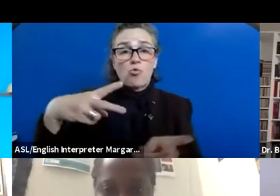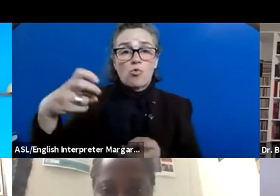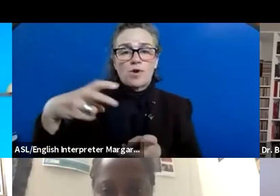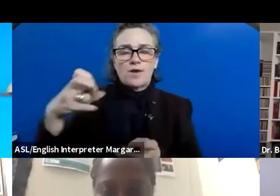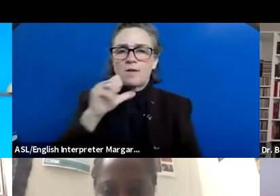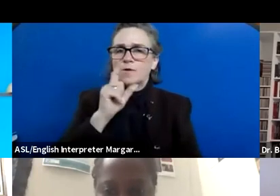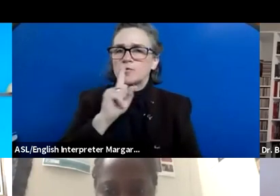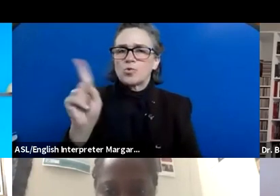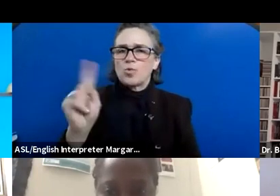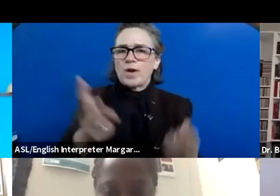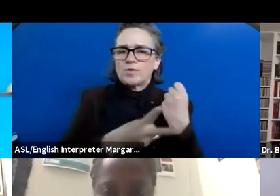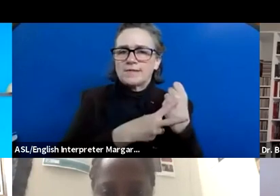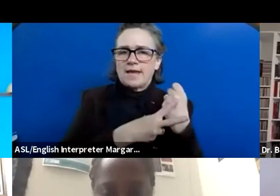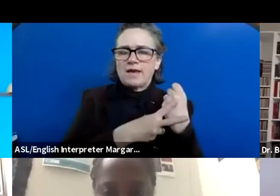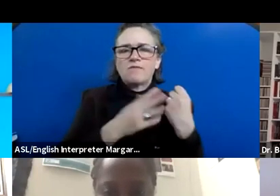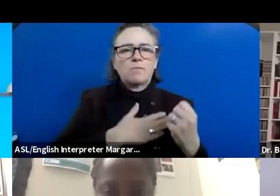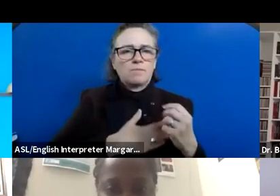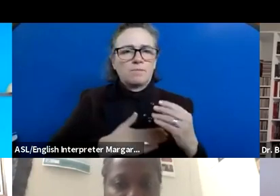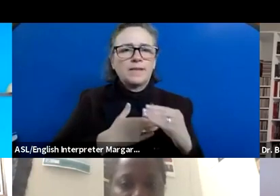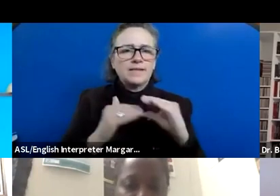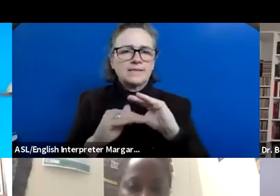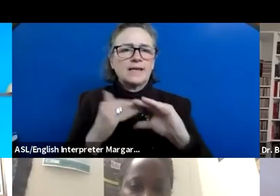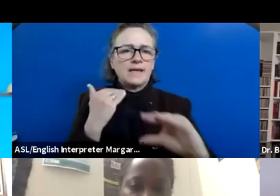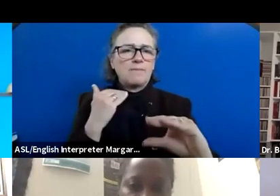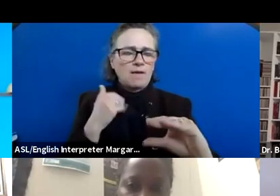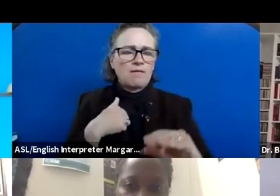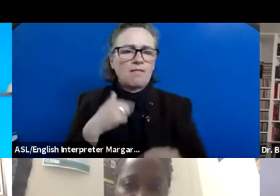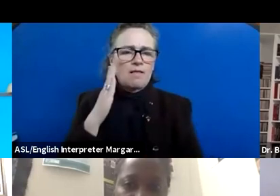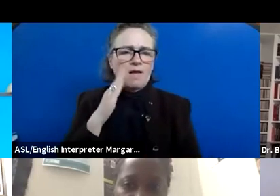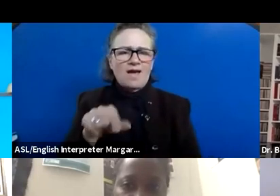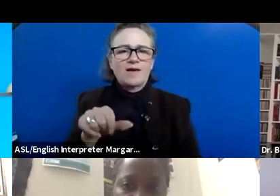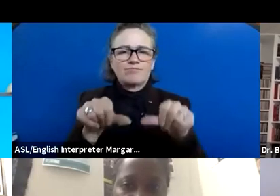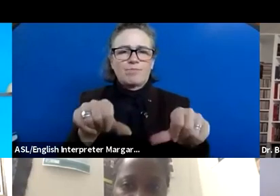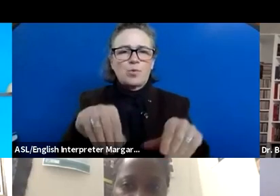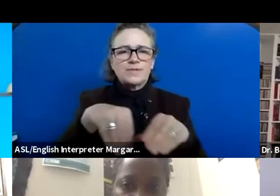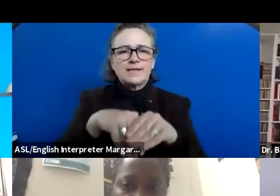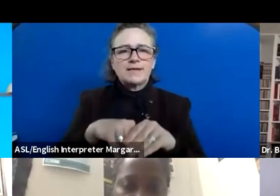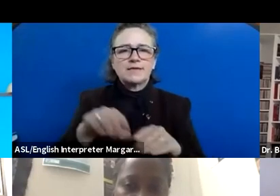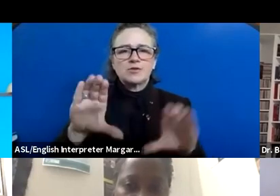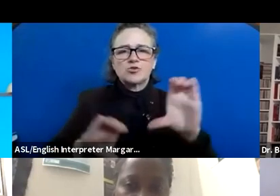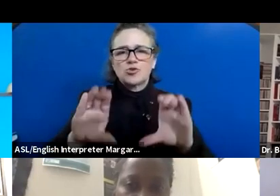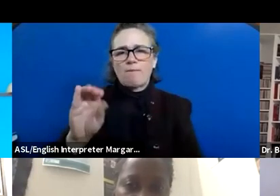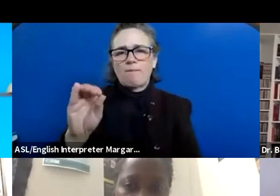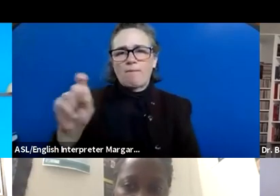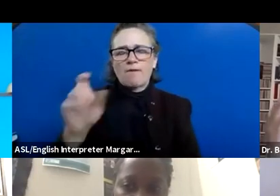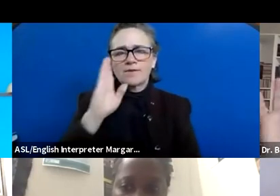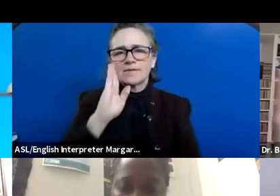me by email, and I put my email, mcerullo@Hampshire. So thank you all again.